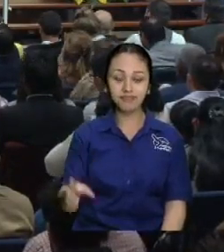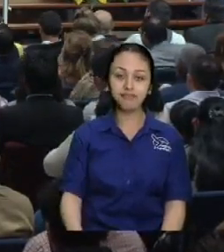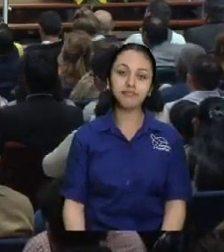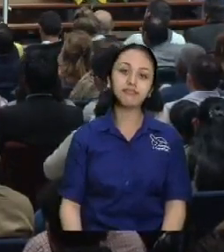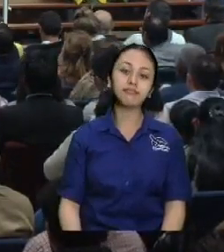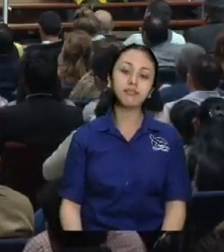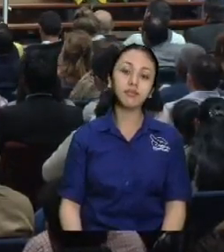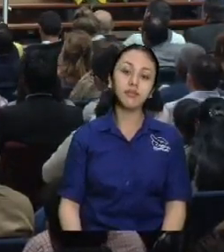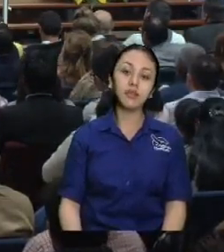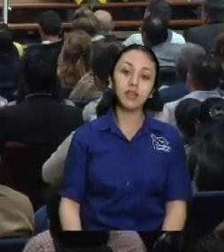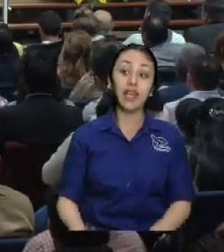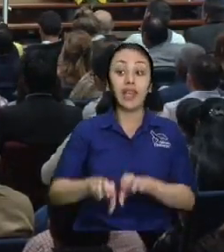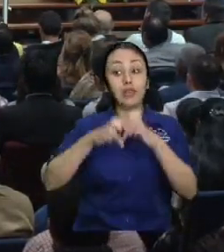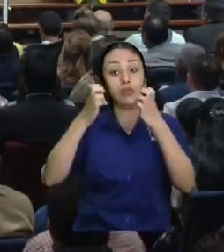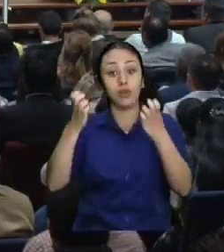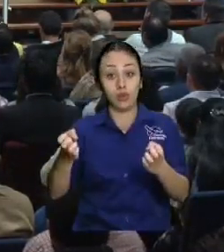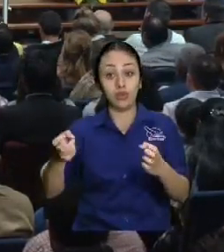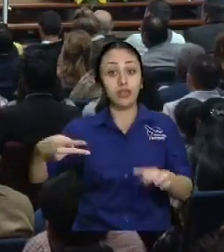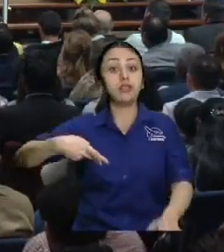Y nosotros,